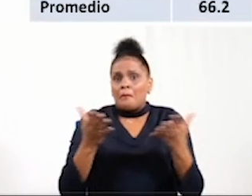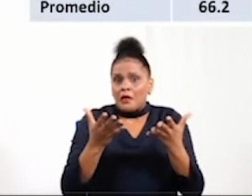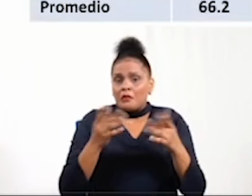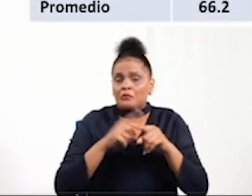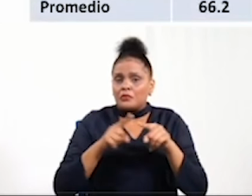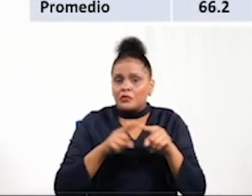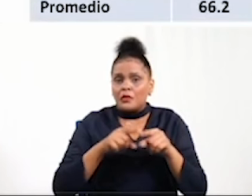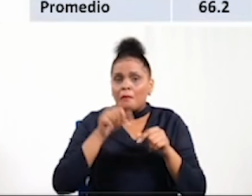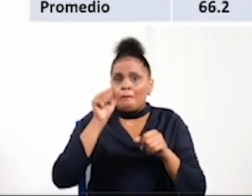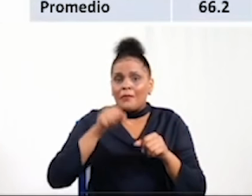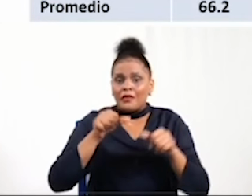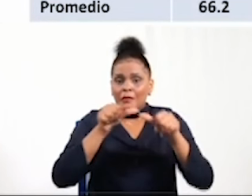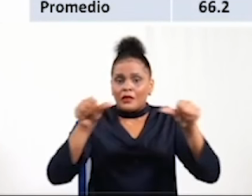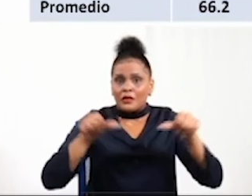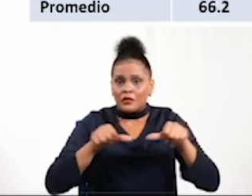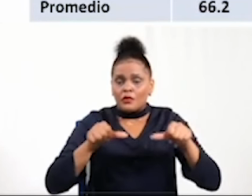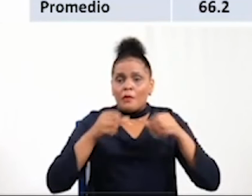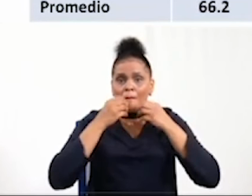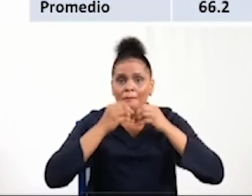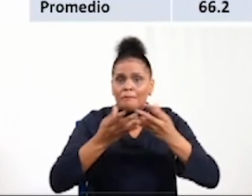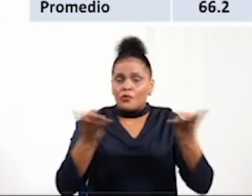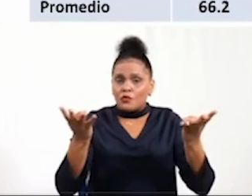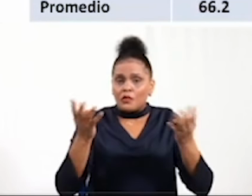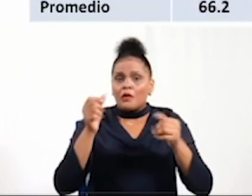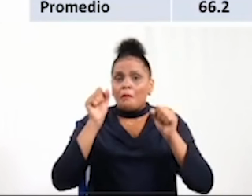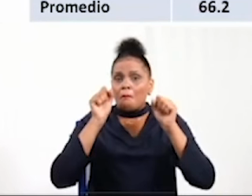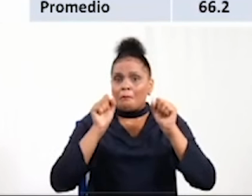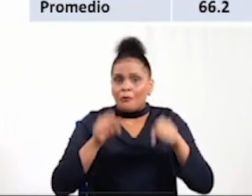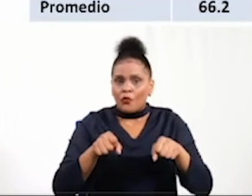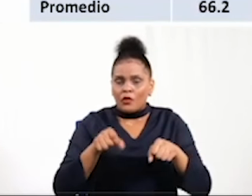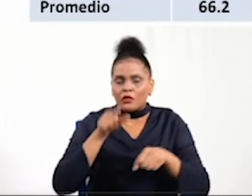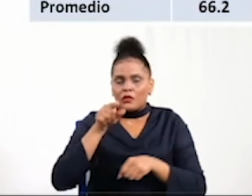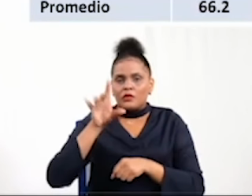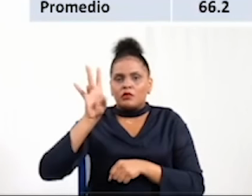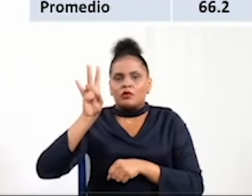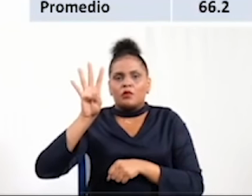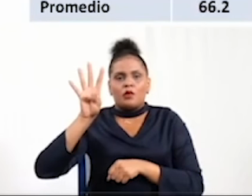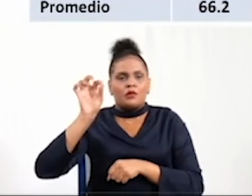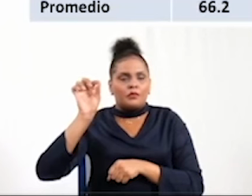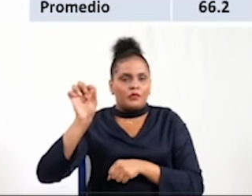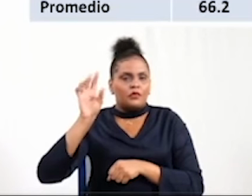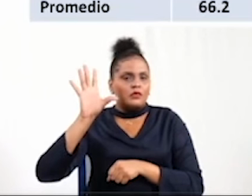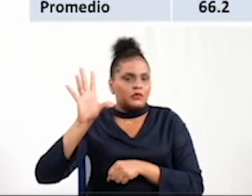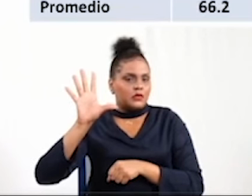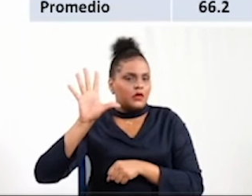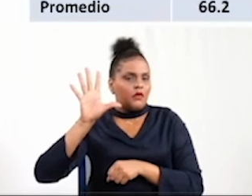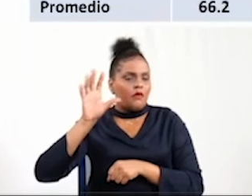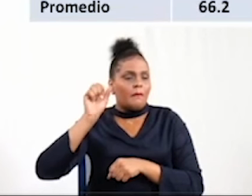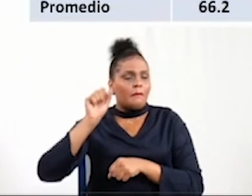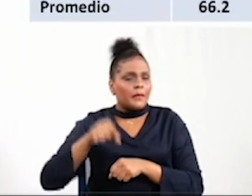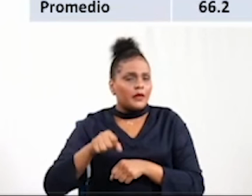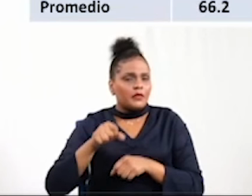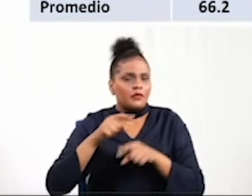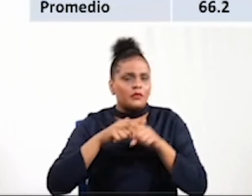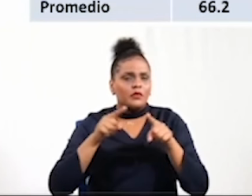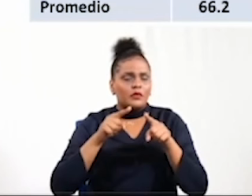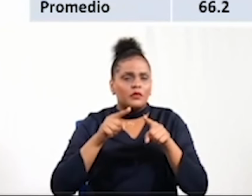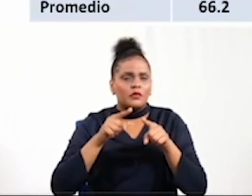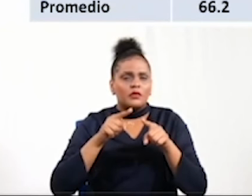ejecutivo y la administración pública que en apenas 44.6 puntos a diferencia del poder legislativo donde tiene